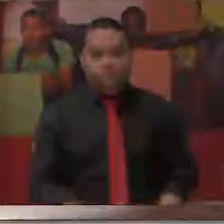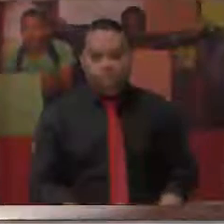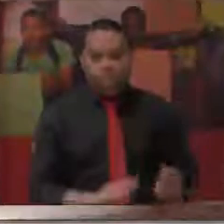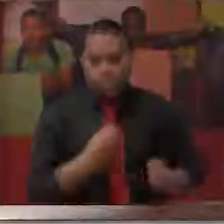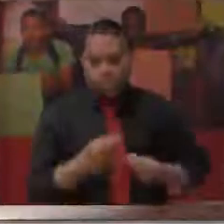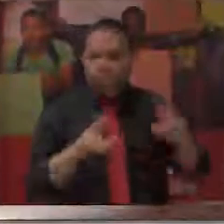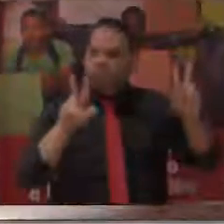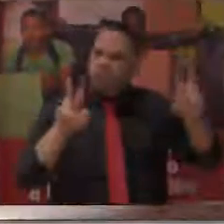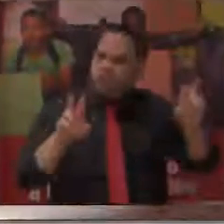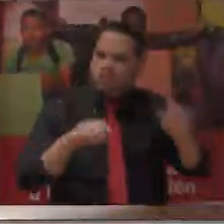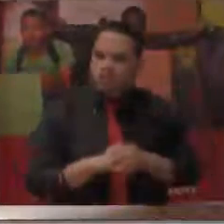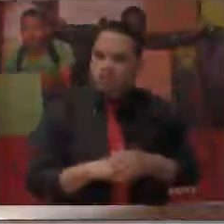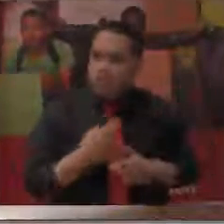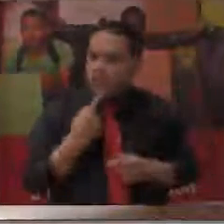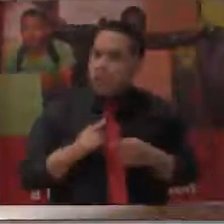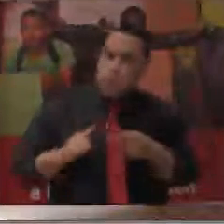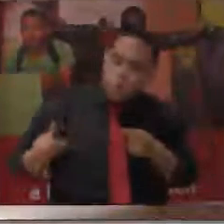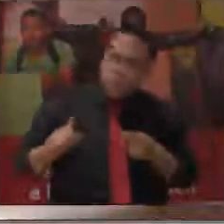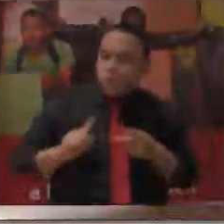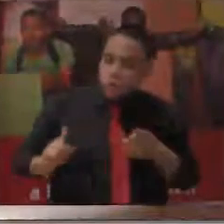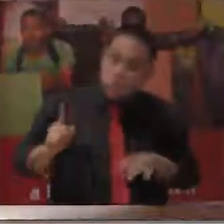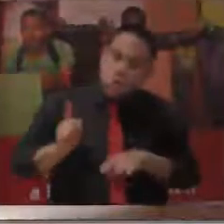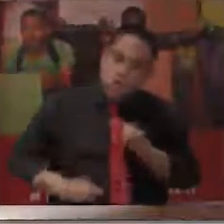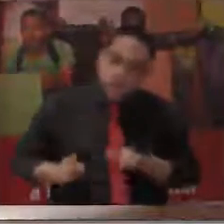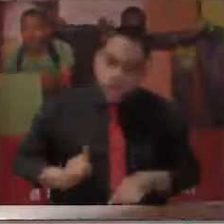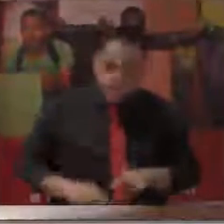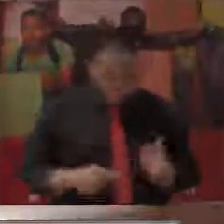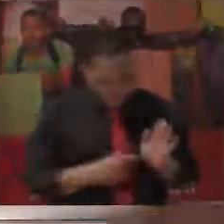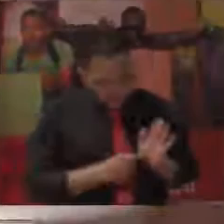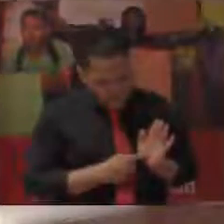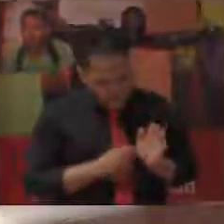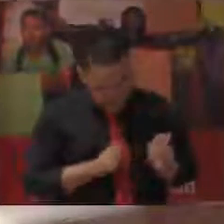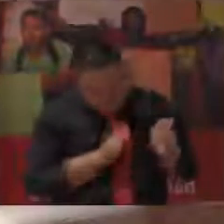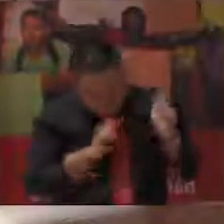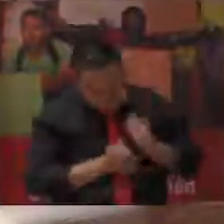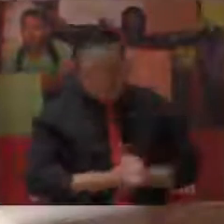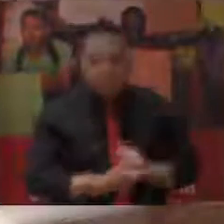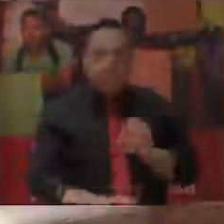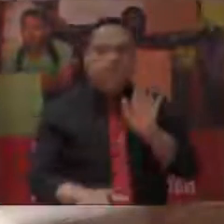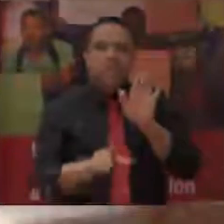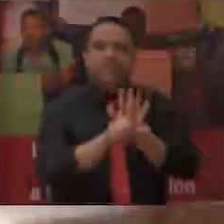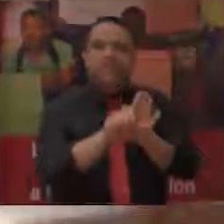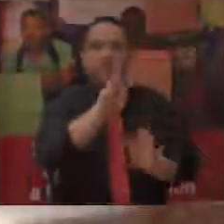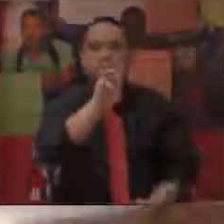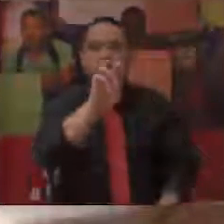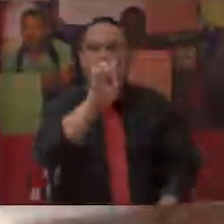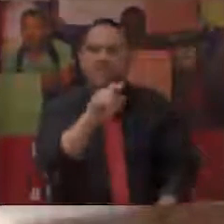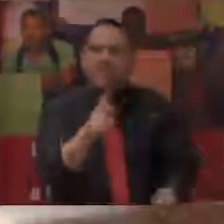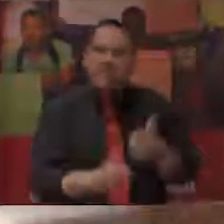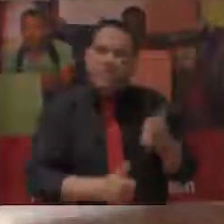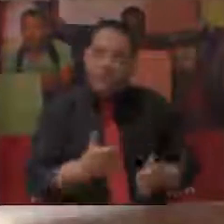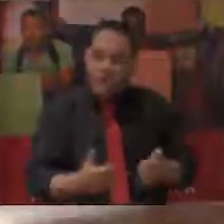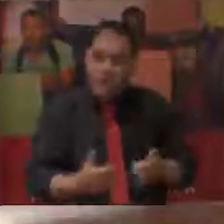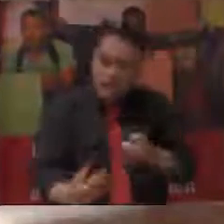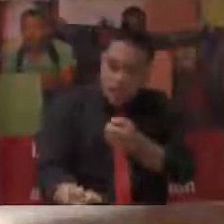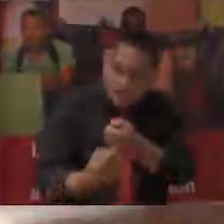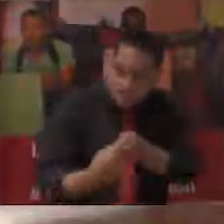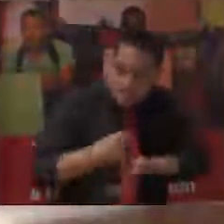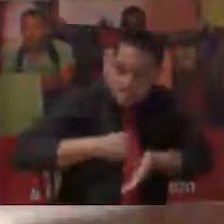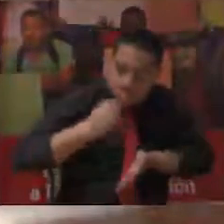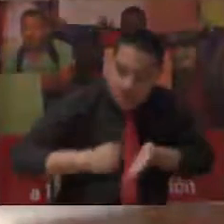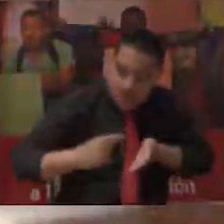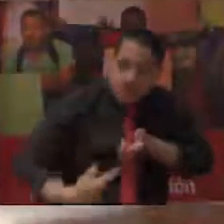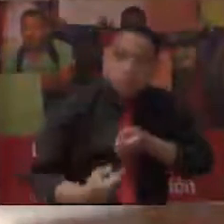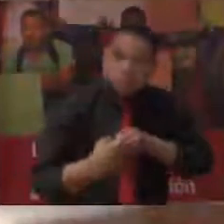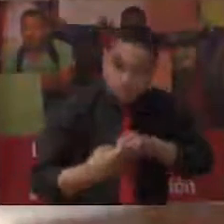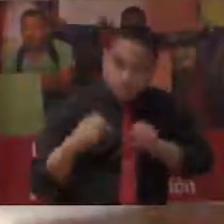superar el tema de la inhabilidad intemporal. Reforma de la ley 80, la ley de contratación para el tema de